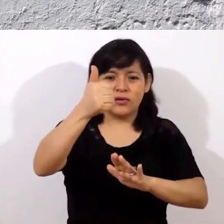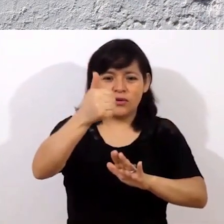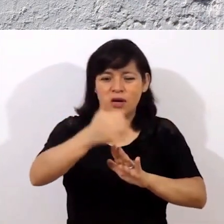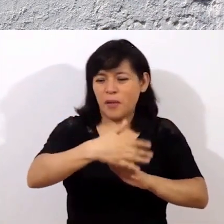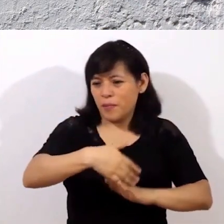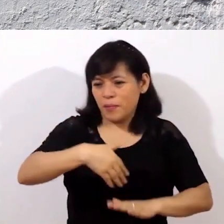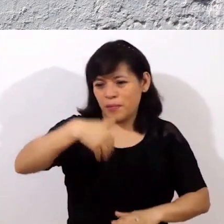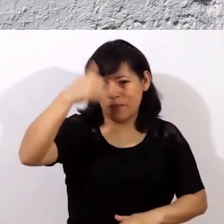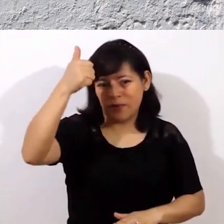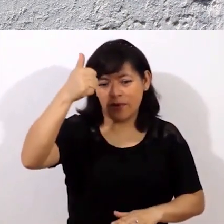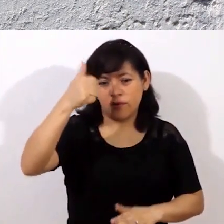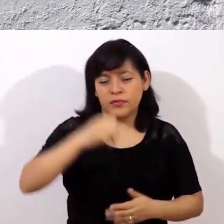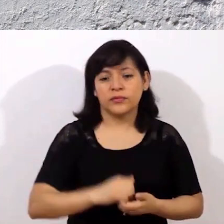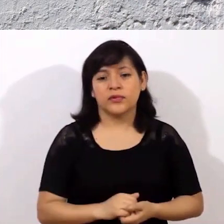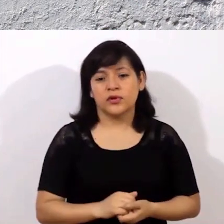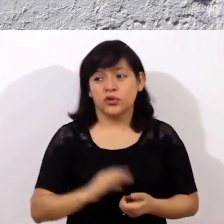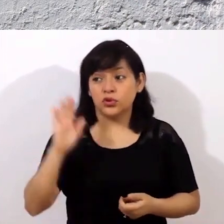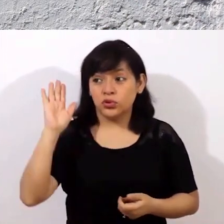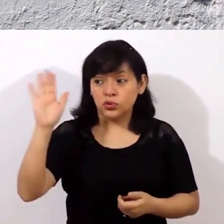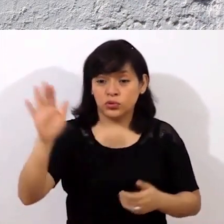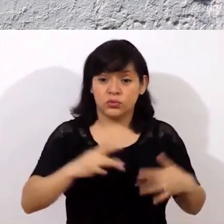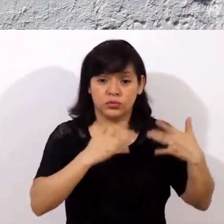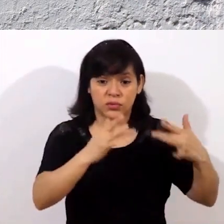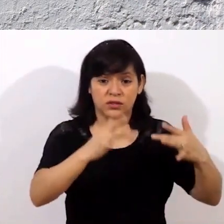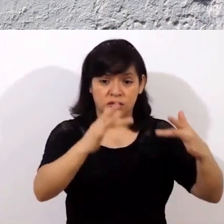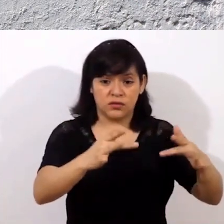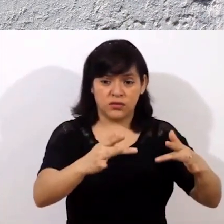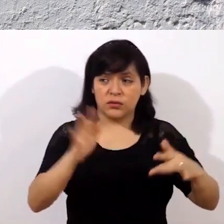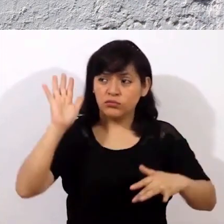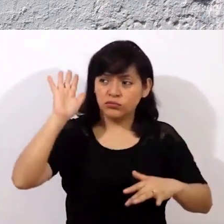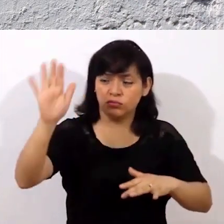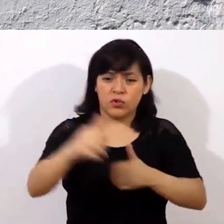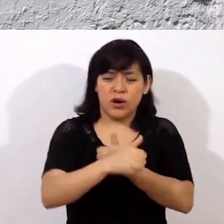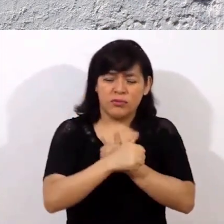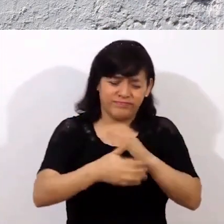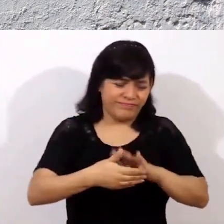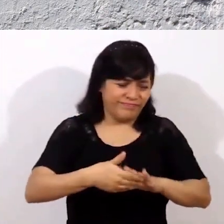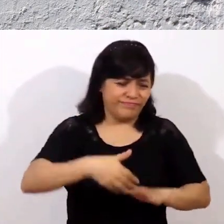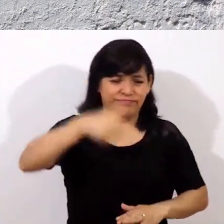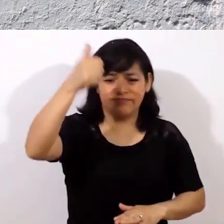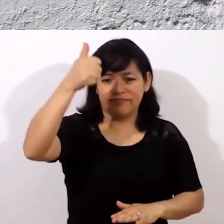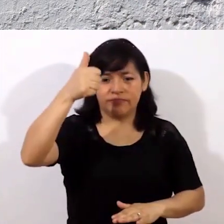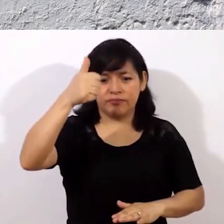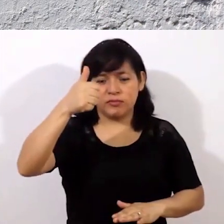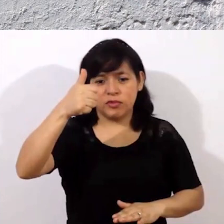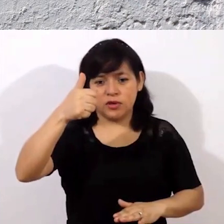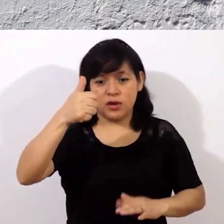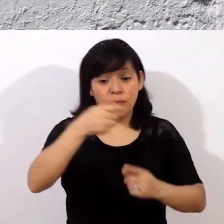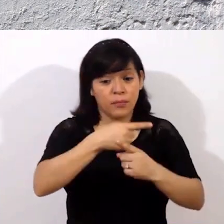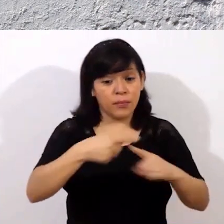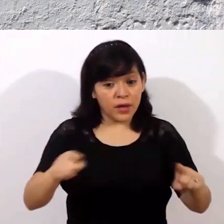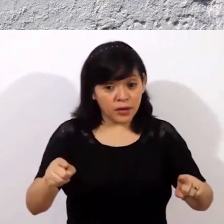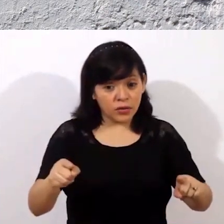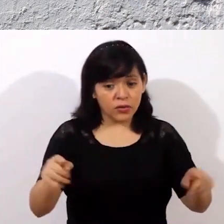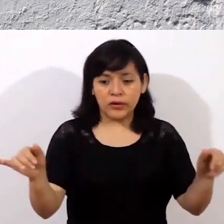tal vez que la indignación que está teniendo el propio Señor. Es más alta su misericordia, su amor, pero eso no quiere decir que